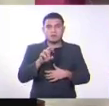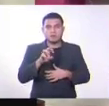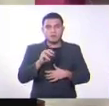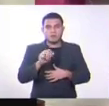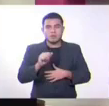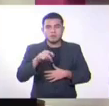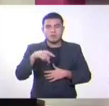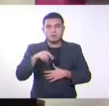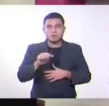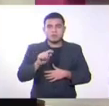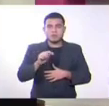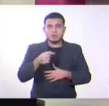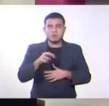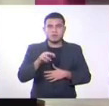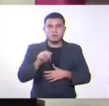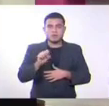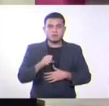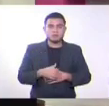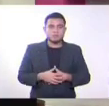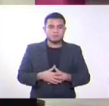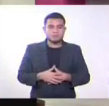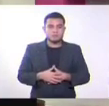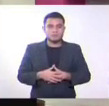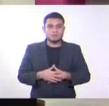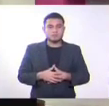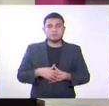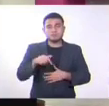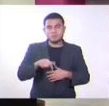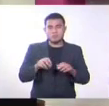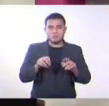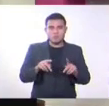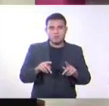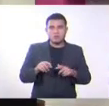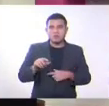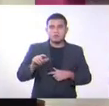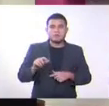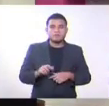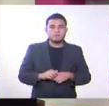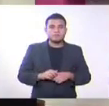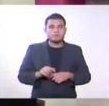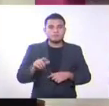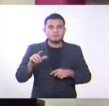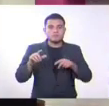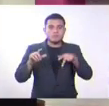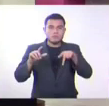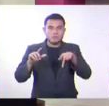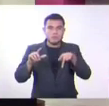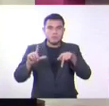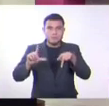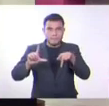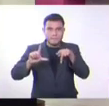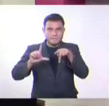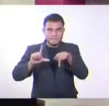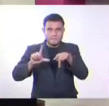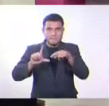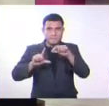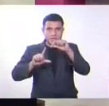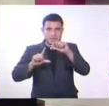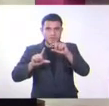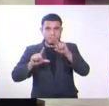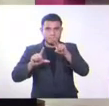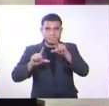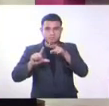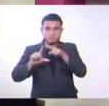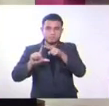longitud del segmento? En este caso sería PQ es la hipotenusa, es decir, PQ al cuadrado.